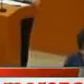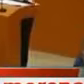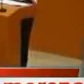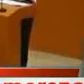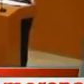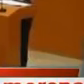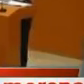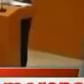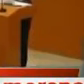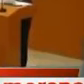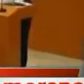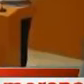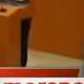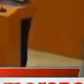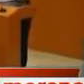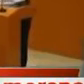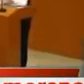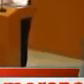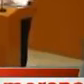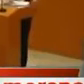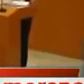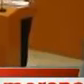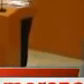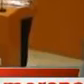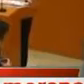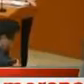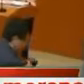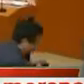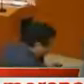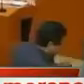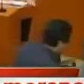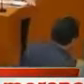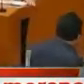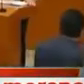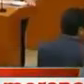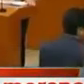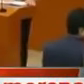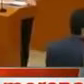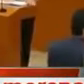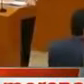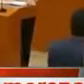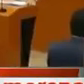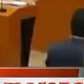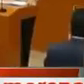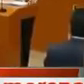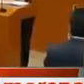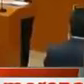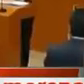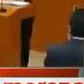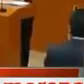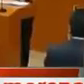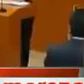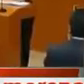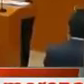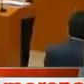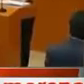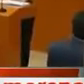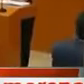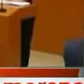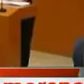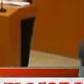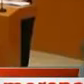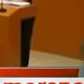Entonces, ¿por qué van a aumentar las gasolinas y por qué va a aumentar la tarifa eléctrica y se la